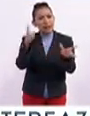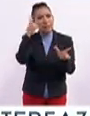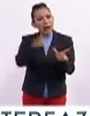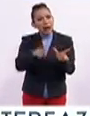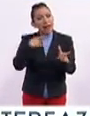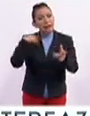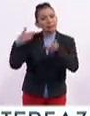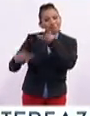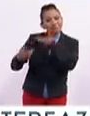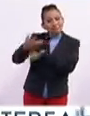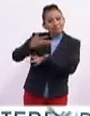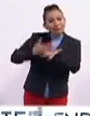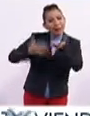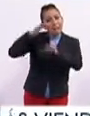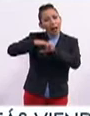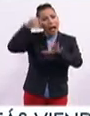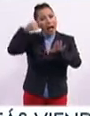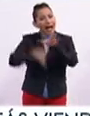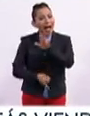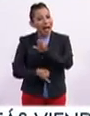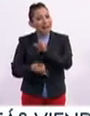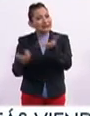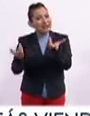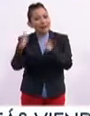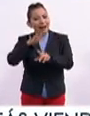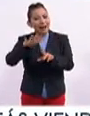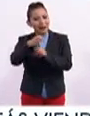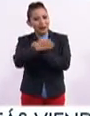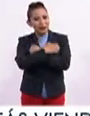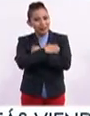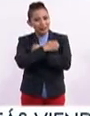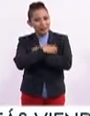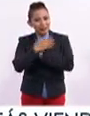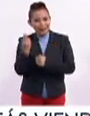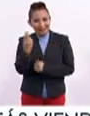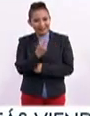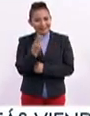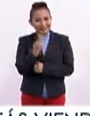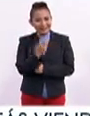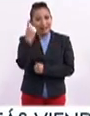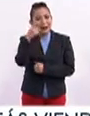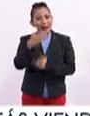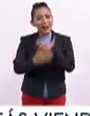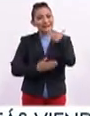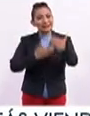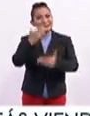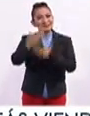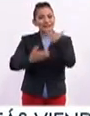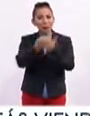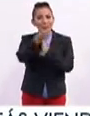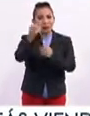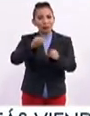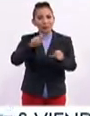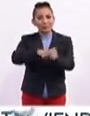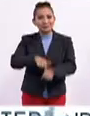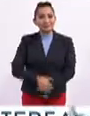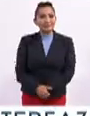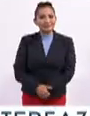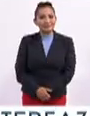para poder dialogar y profundizar sobre este sector educativo tan necesario para el desarrollo de cualquier